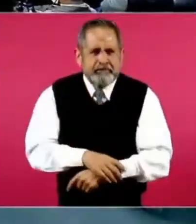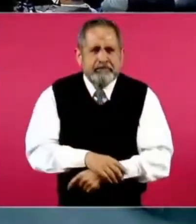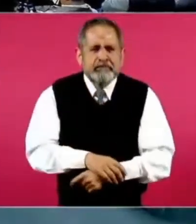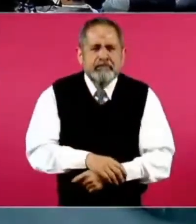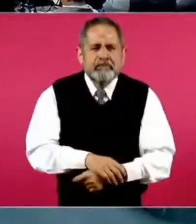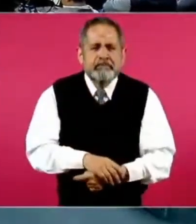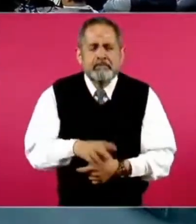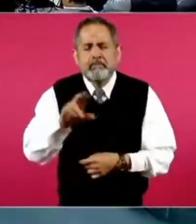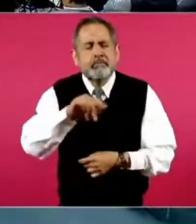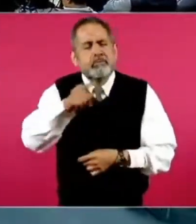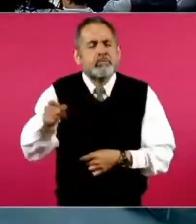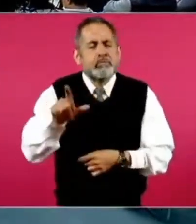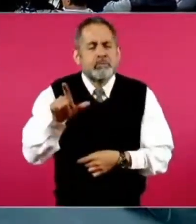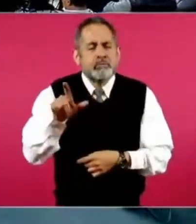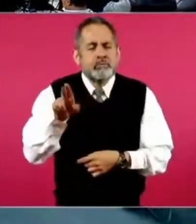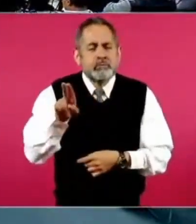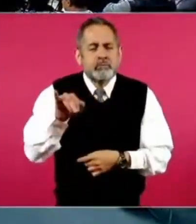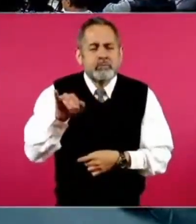no, Luisa.